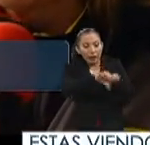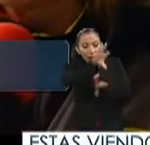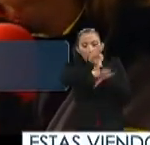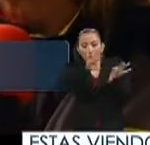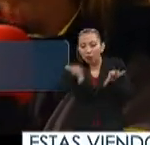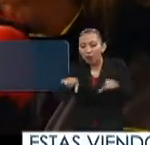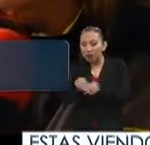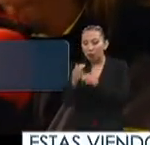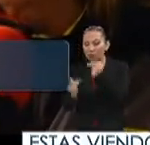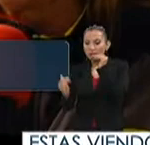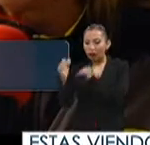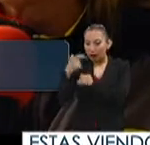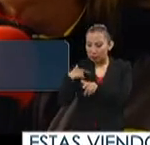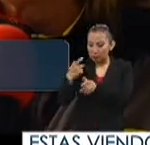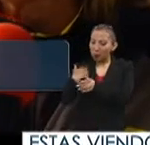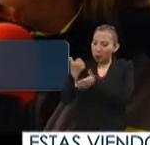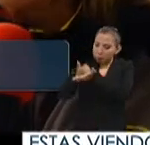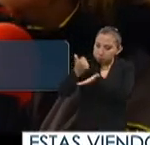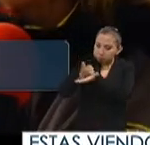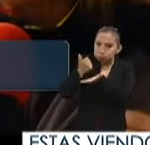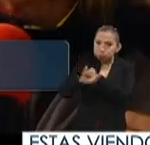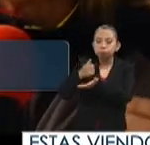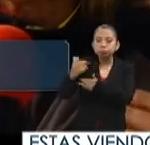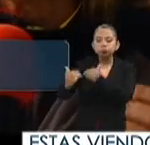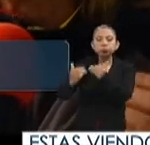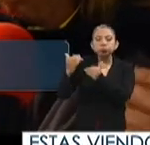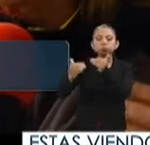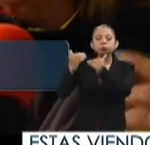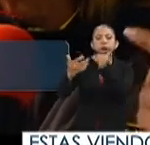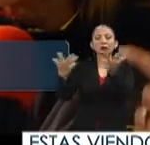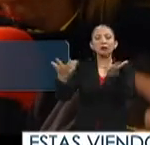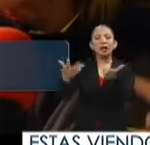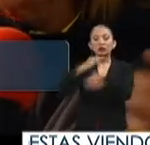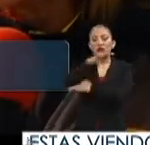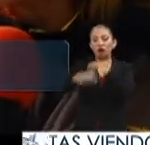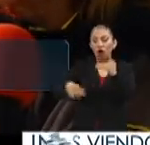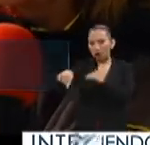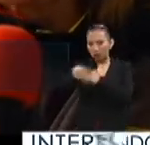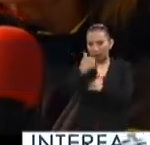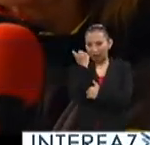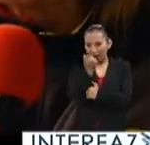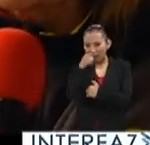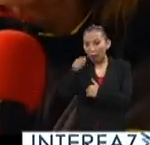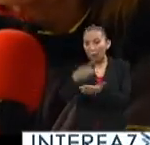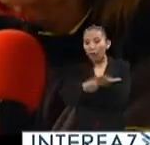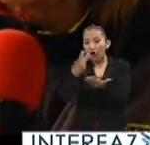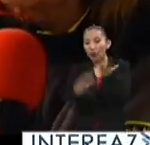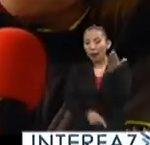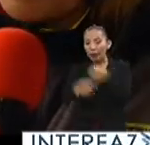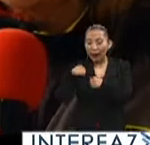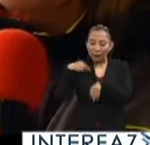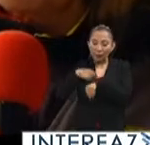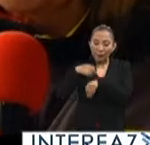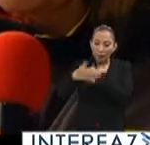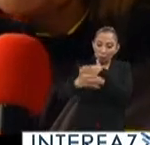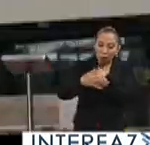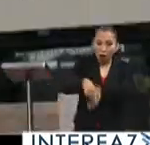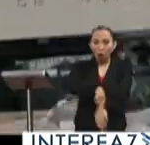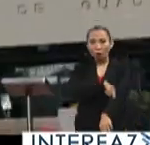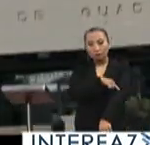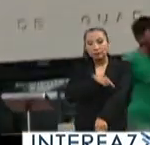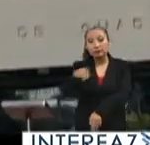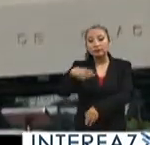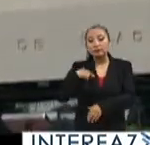alto rendimiento, se les da seguimiento y construir en todos ellos un programa a corto y a mediano plazo.